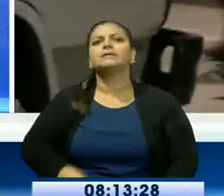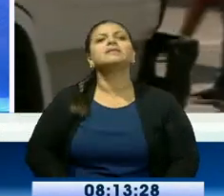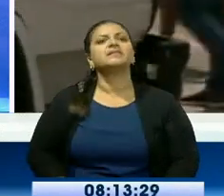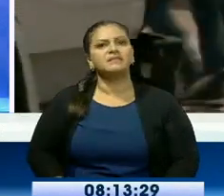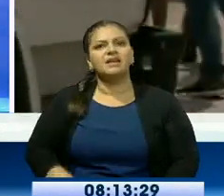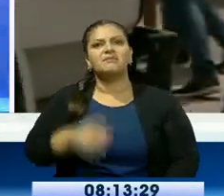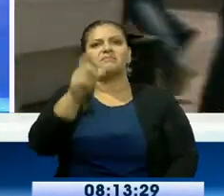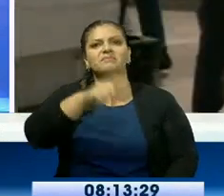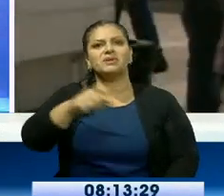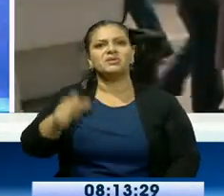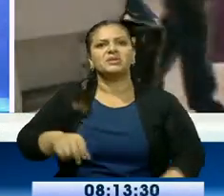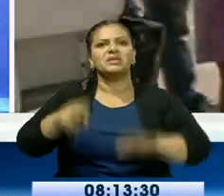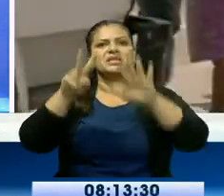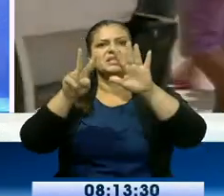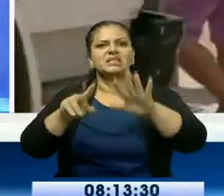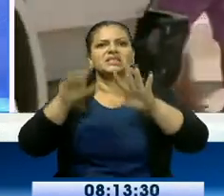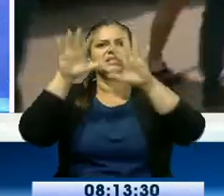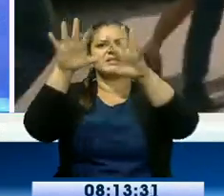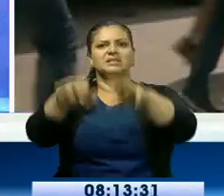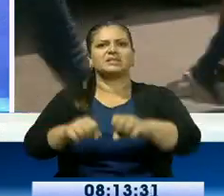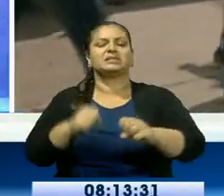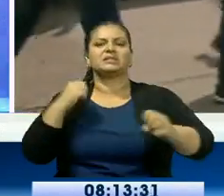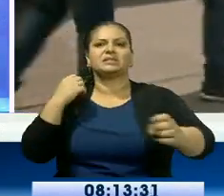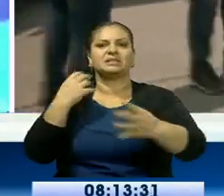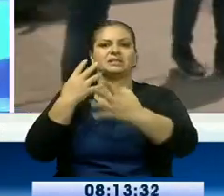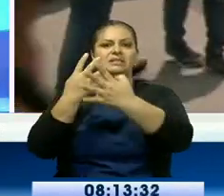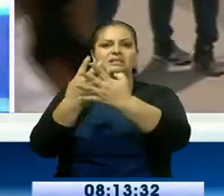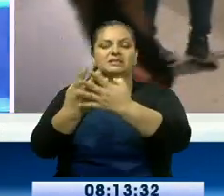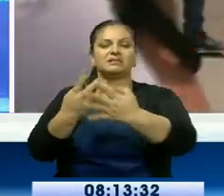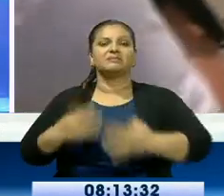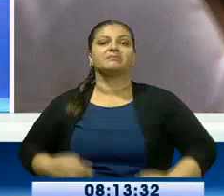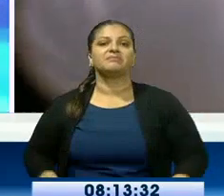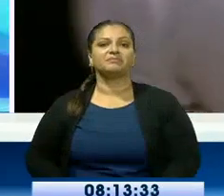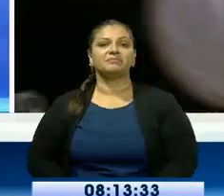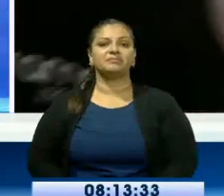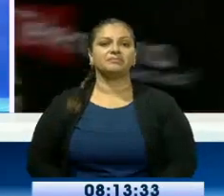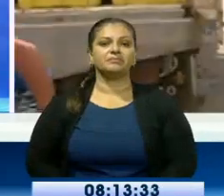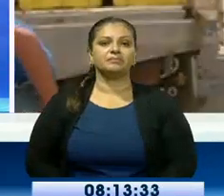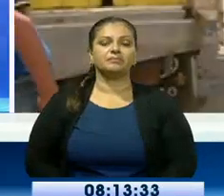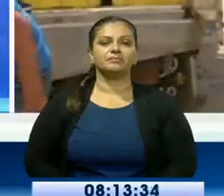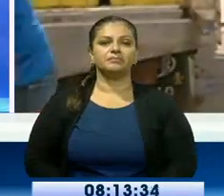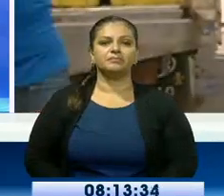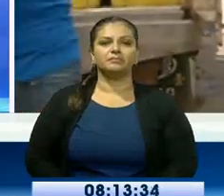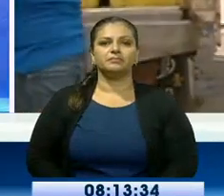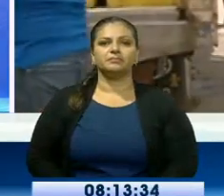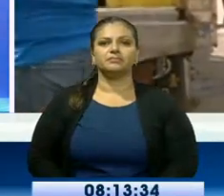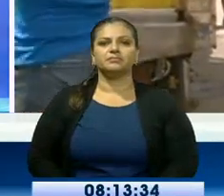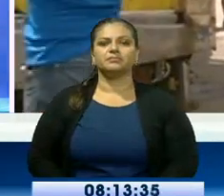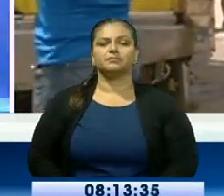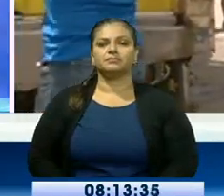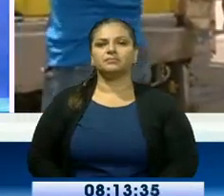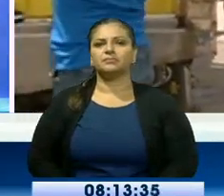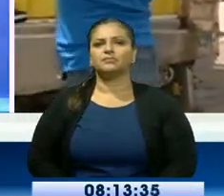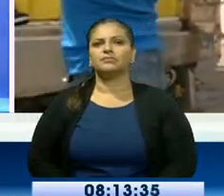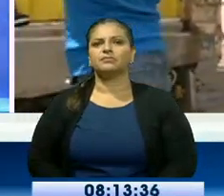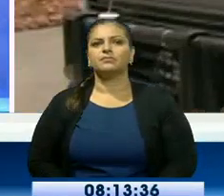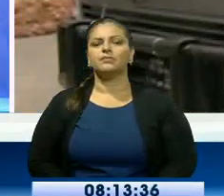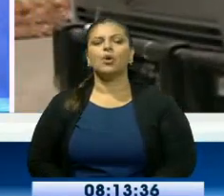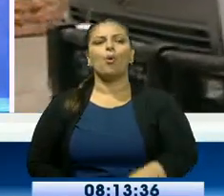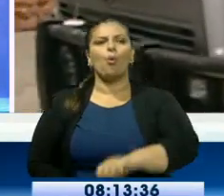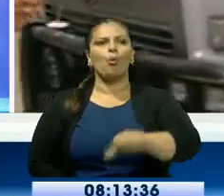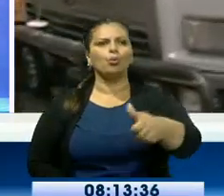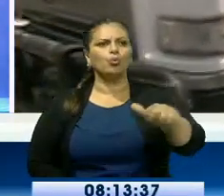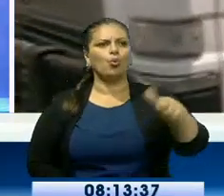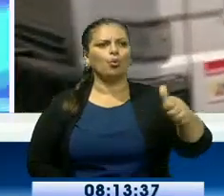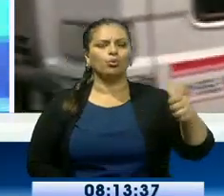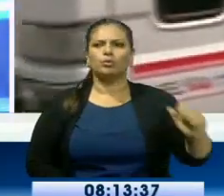7 personas que les colocaron las esposas, las trasladaron hasta la unidad de flagrancia. Se presume que otros ciudadanos estarían integrando